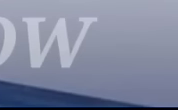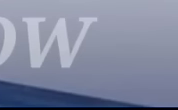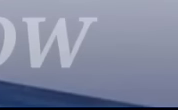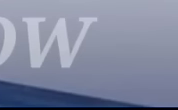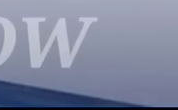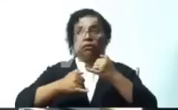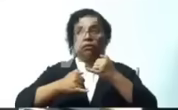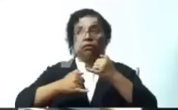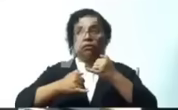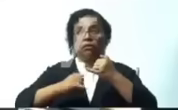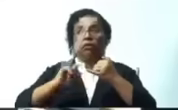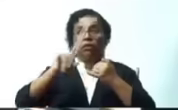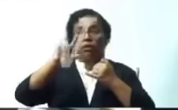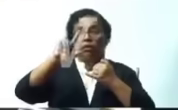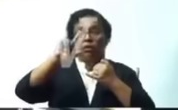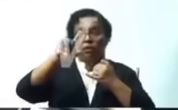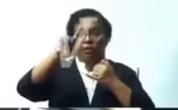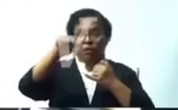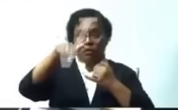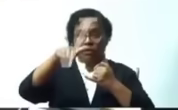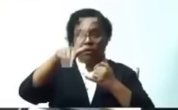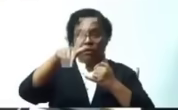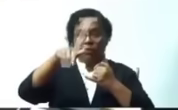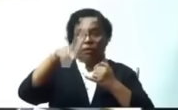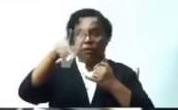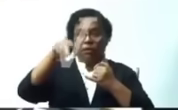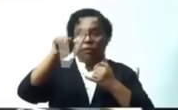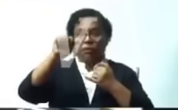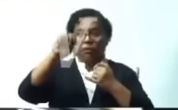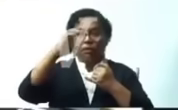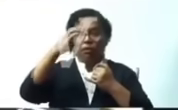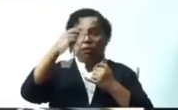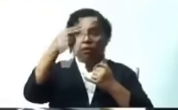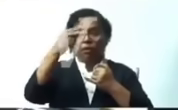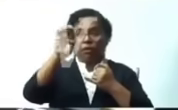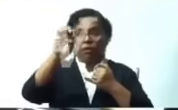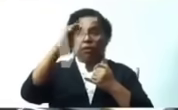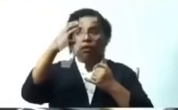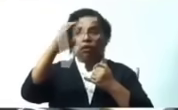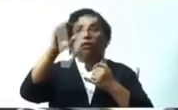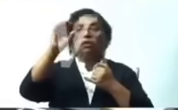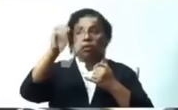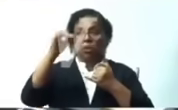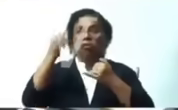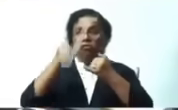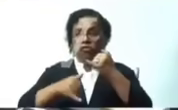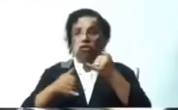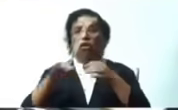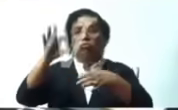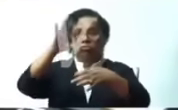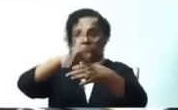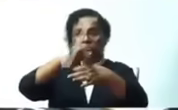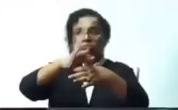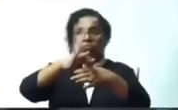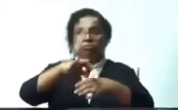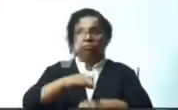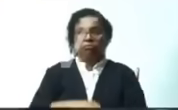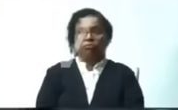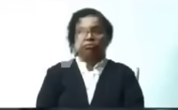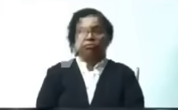sucediendo ahora mismo. Pedro Mota Pacheco, y con eso concluimos y vamos a votar las resoluciones.